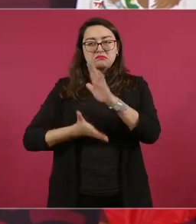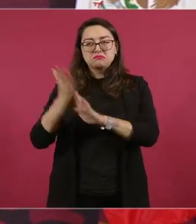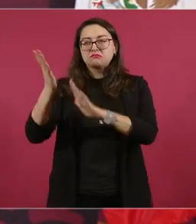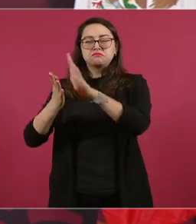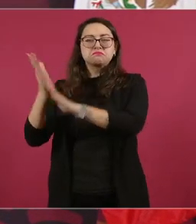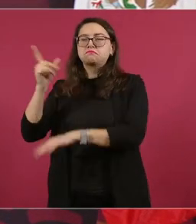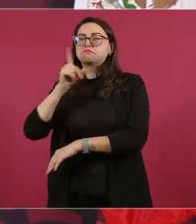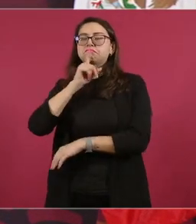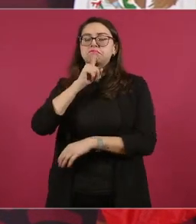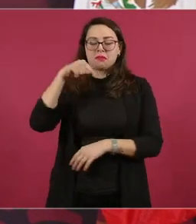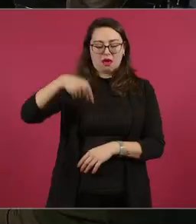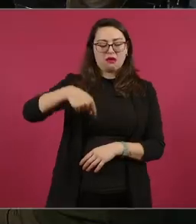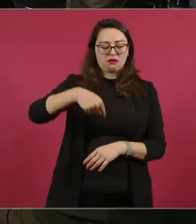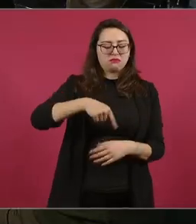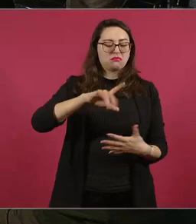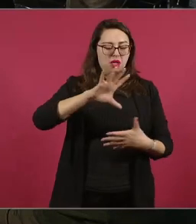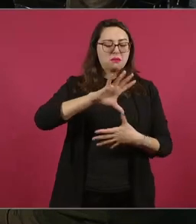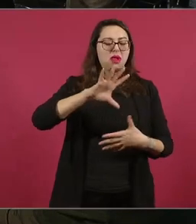Y